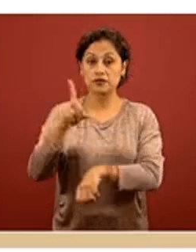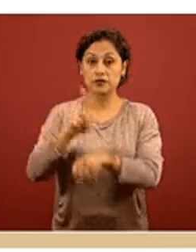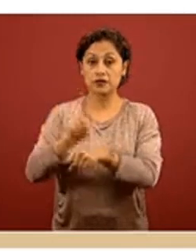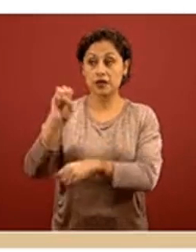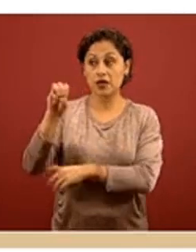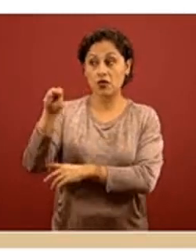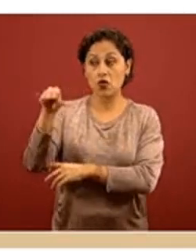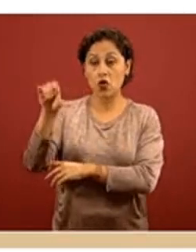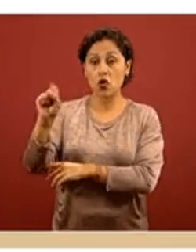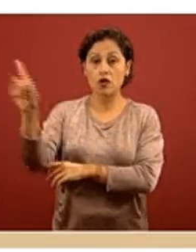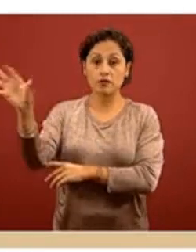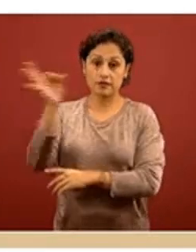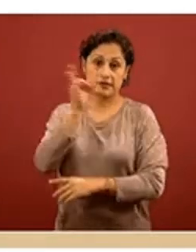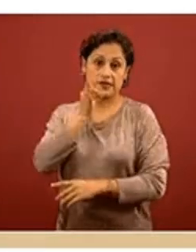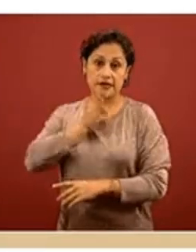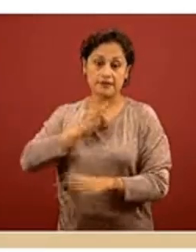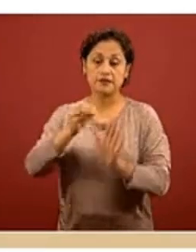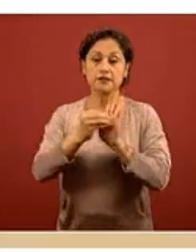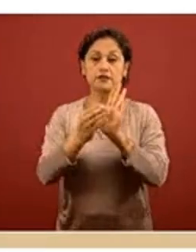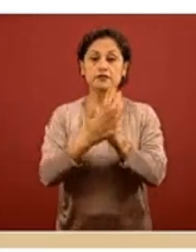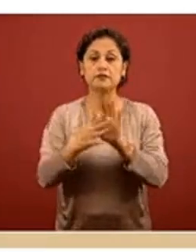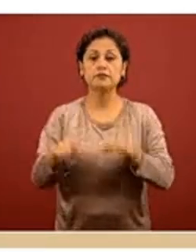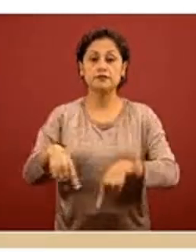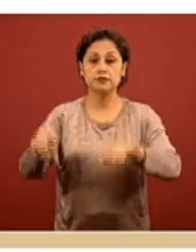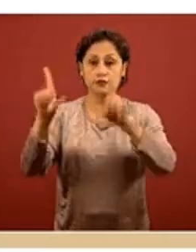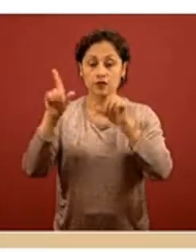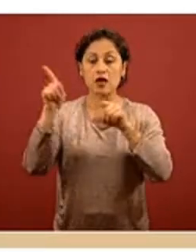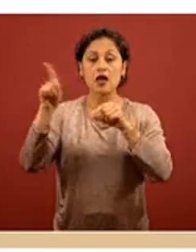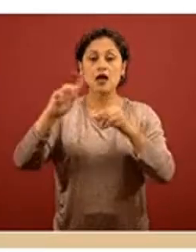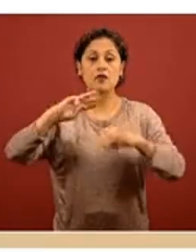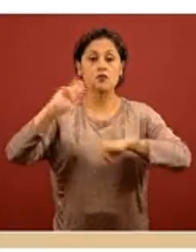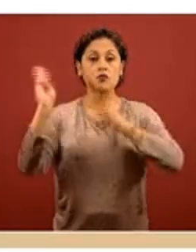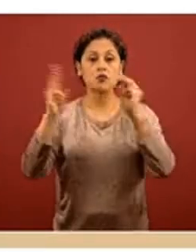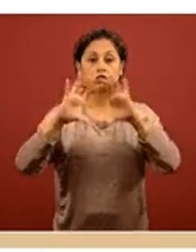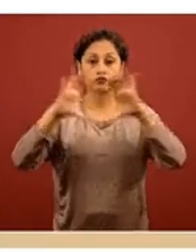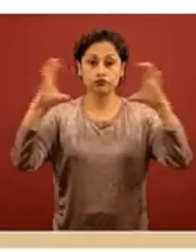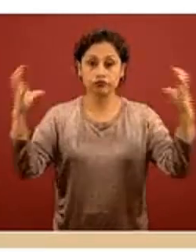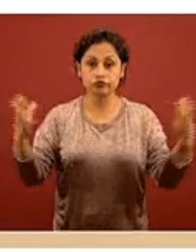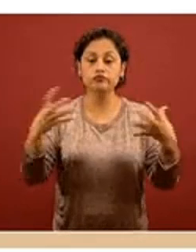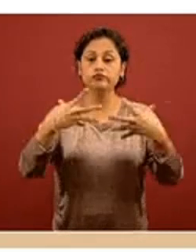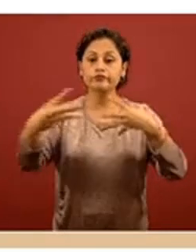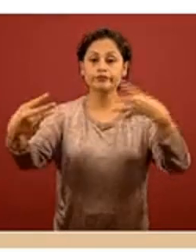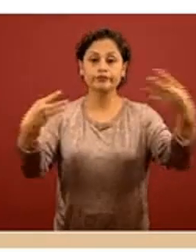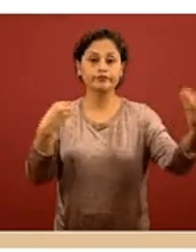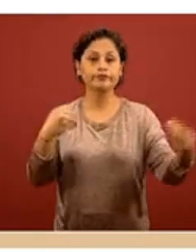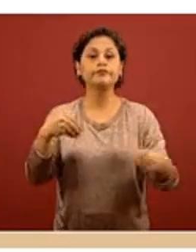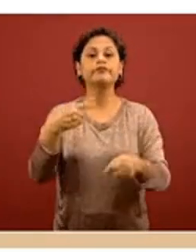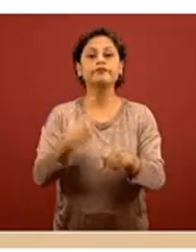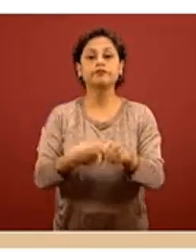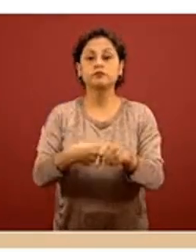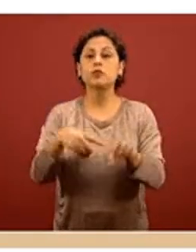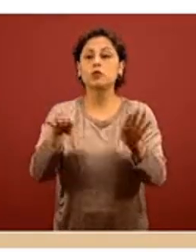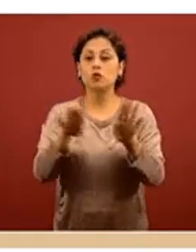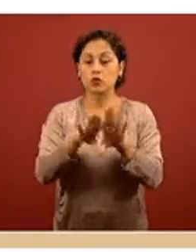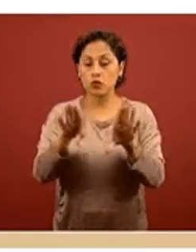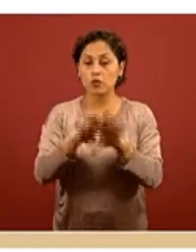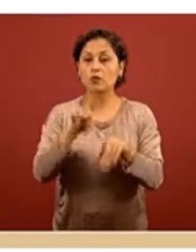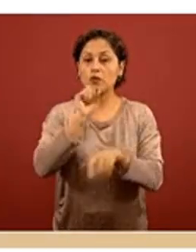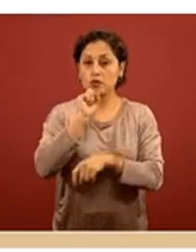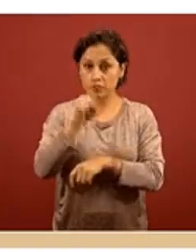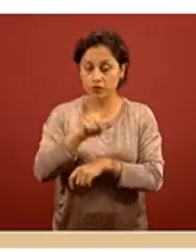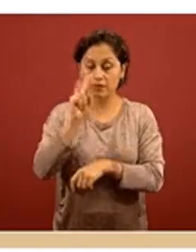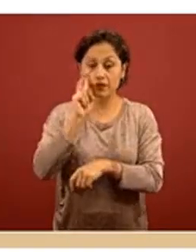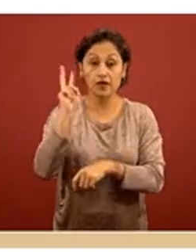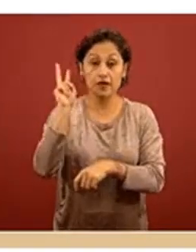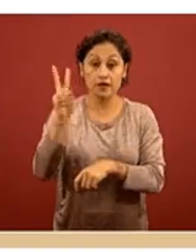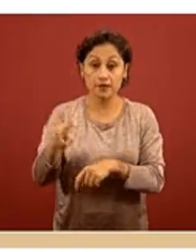decir, cómo está ocurriendo la pandemia a nivel mundial, y vemos nuevamente en el seguimiento de estos casos activos, es decir, de los casos en los